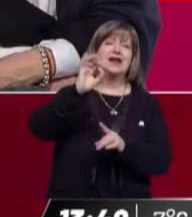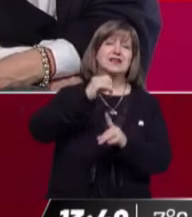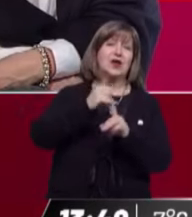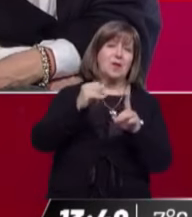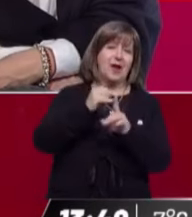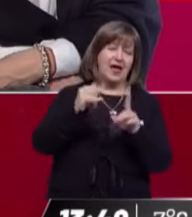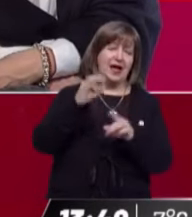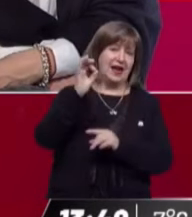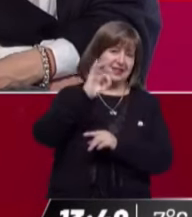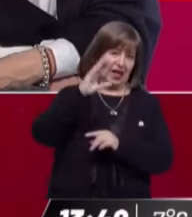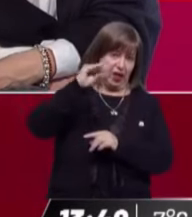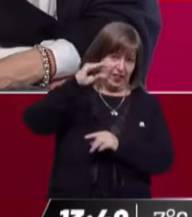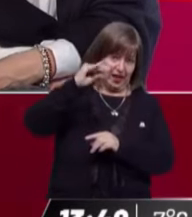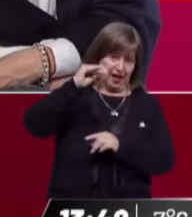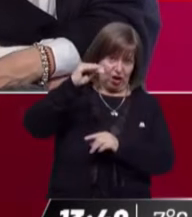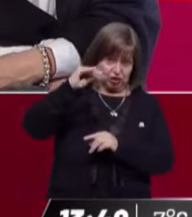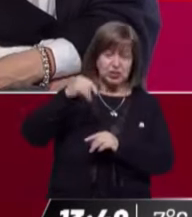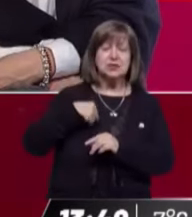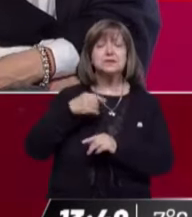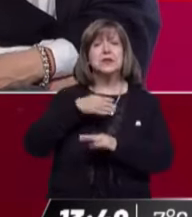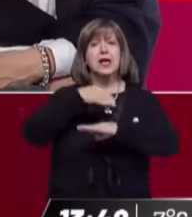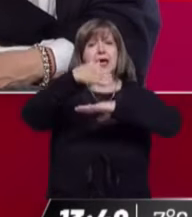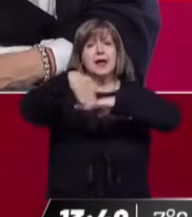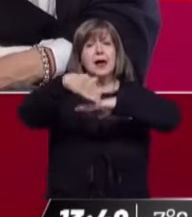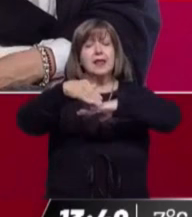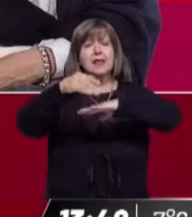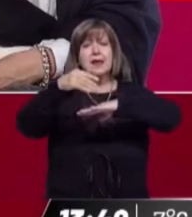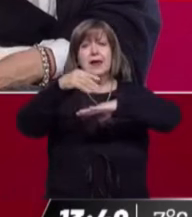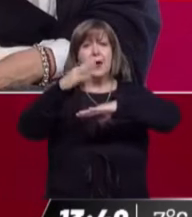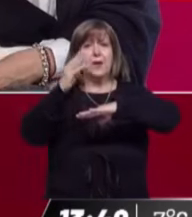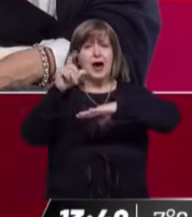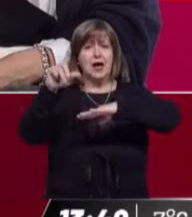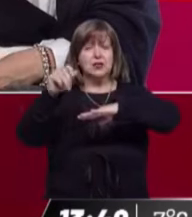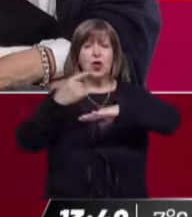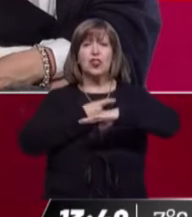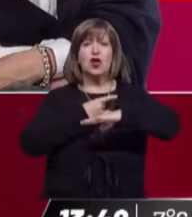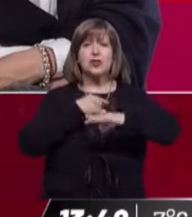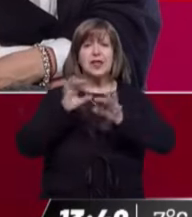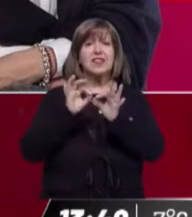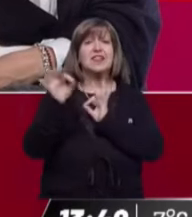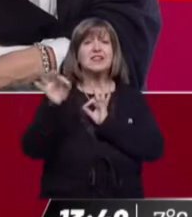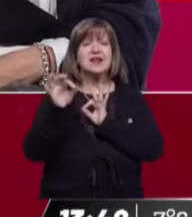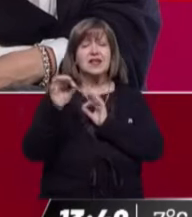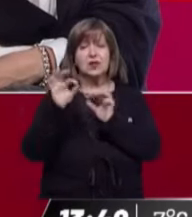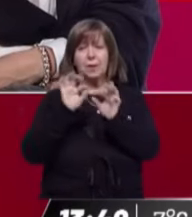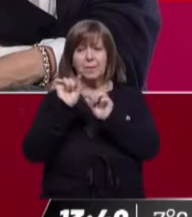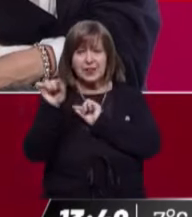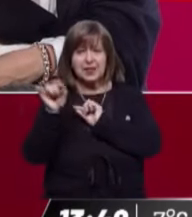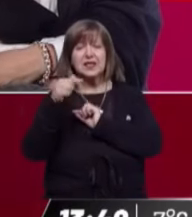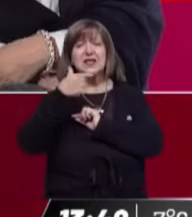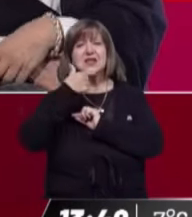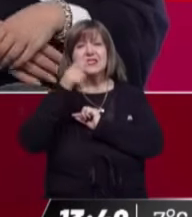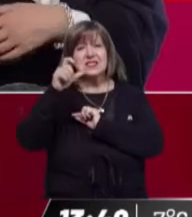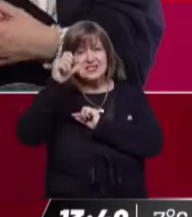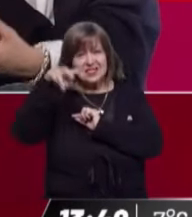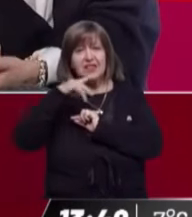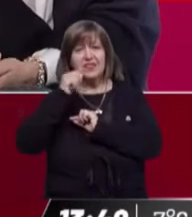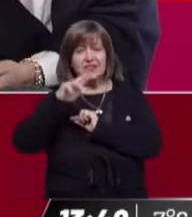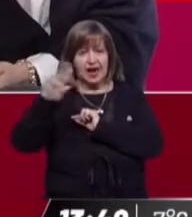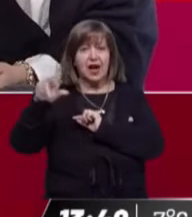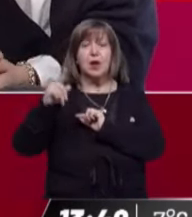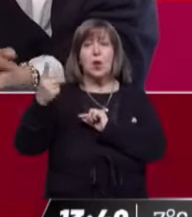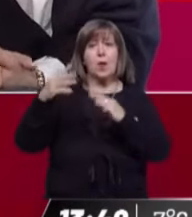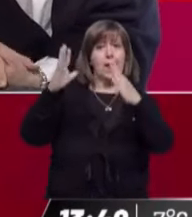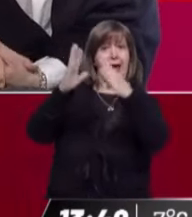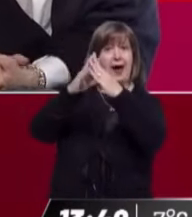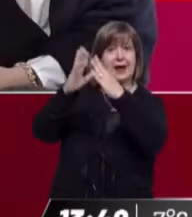Mendoza, 500 metros al norte de calle Bayo, esto es en el distrito El Central, bien al norte del departamento de San Martín, una vivienda